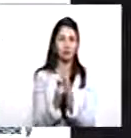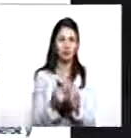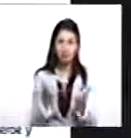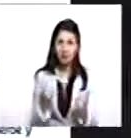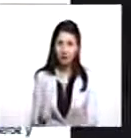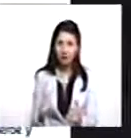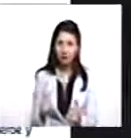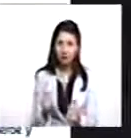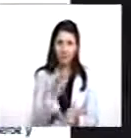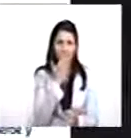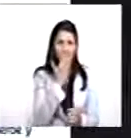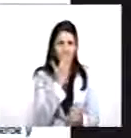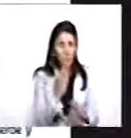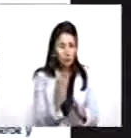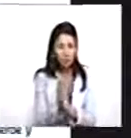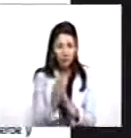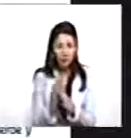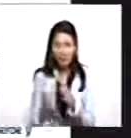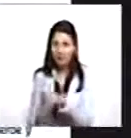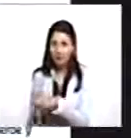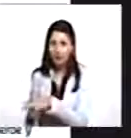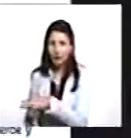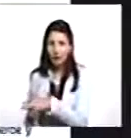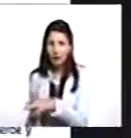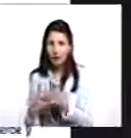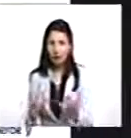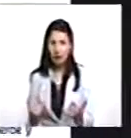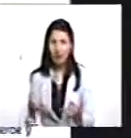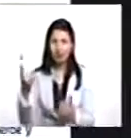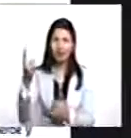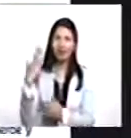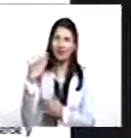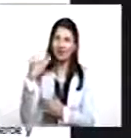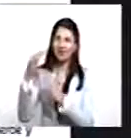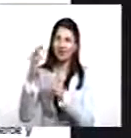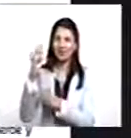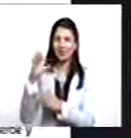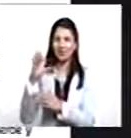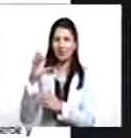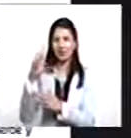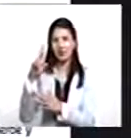problemas de gas y que las generadoras térmicas no pueden